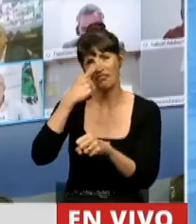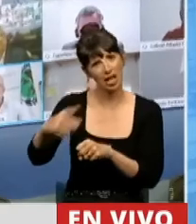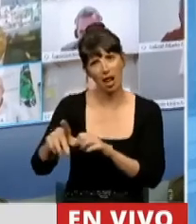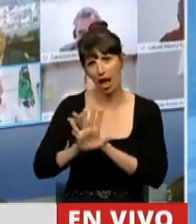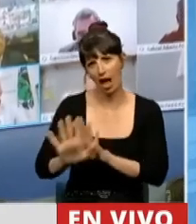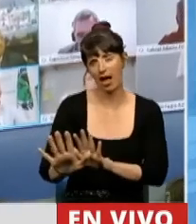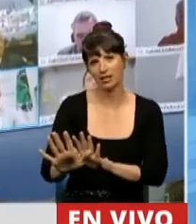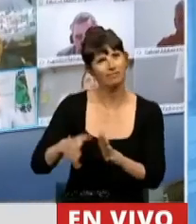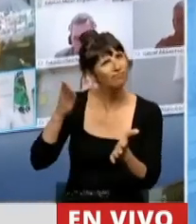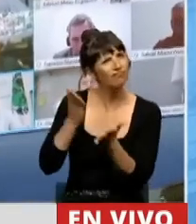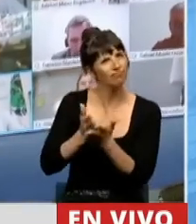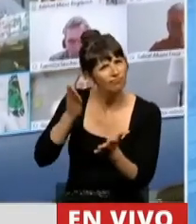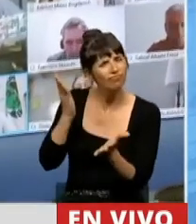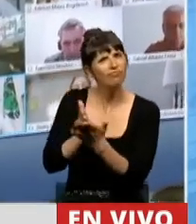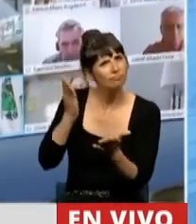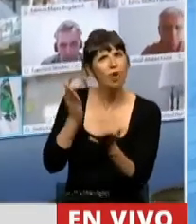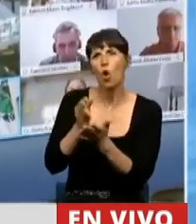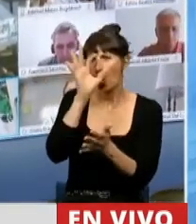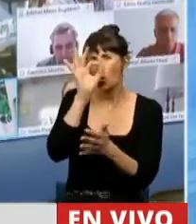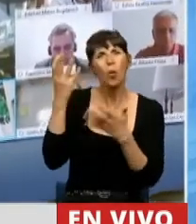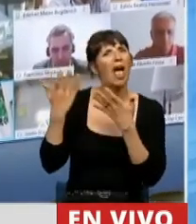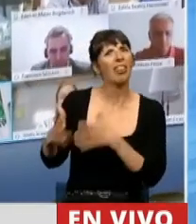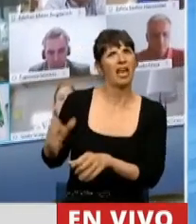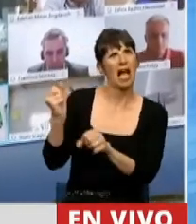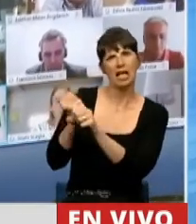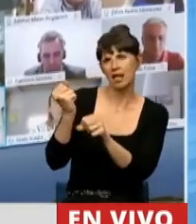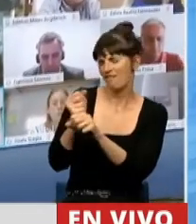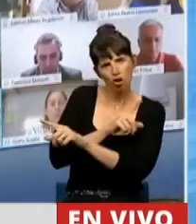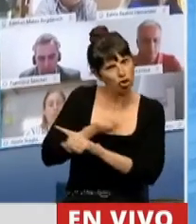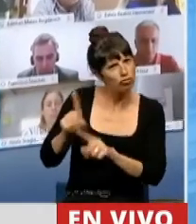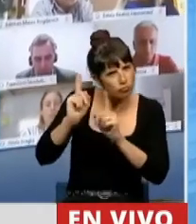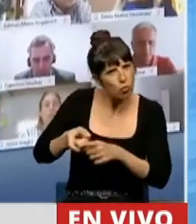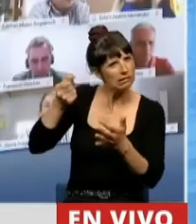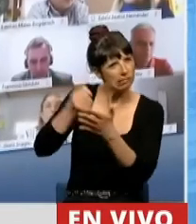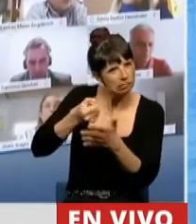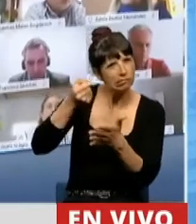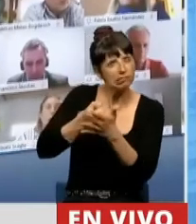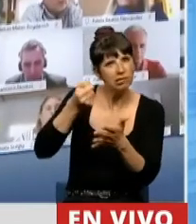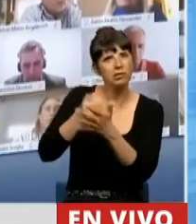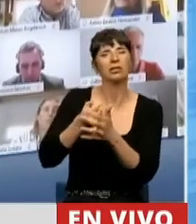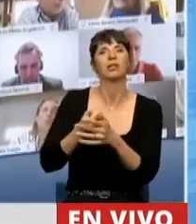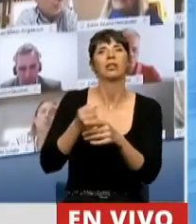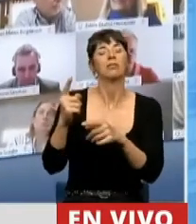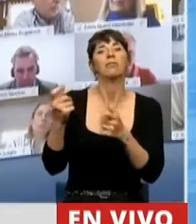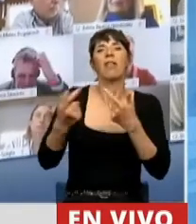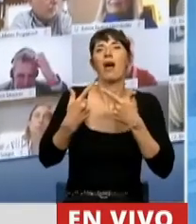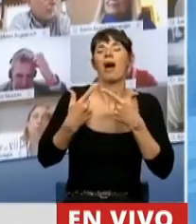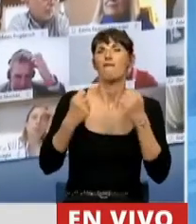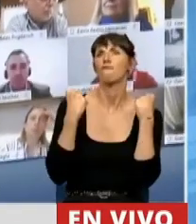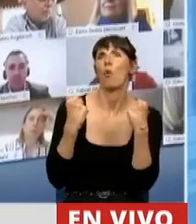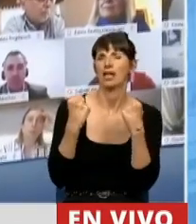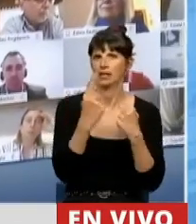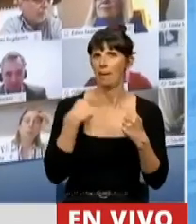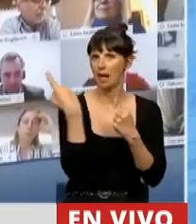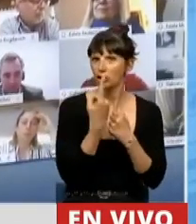Siguió adelante sin dejar de trabajar y nos dio fuerza y esperanza a todos nosotros en este